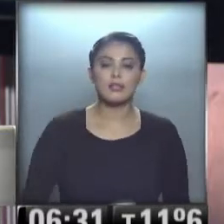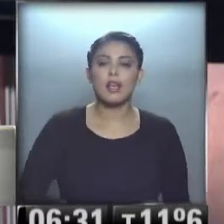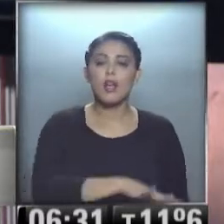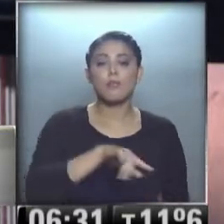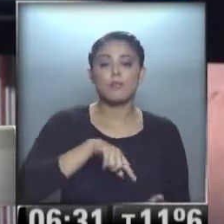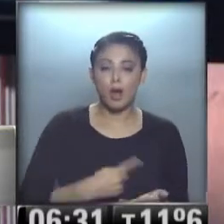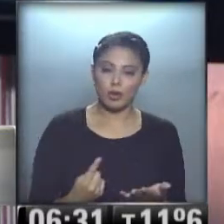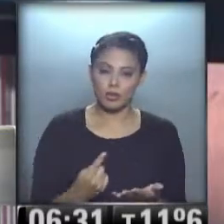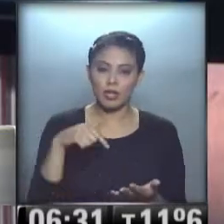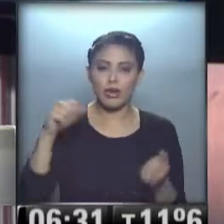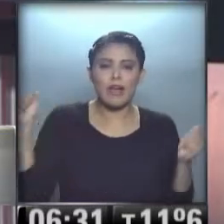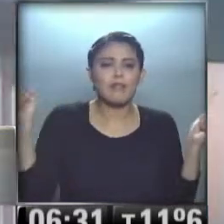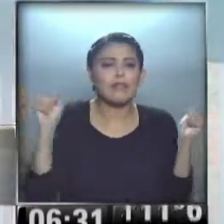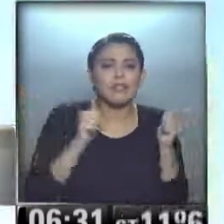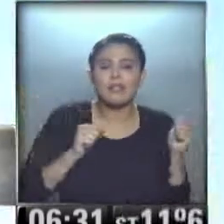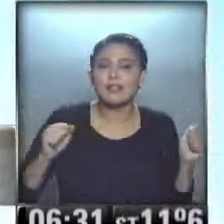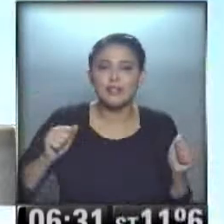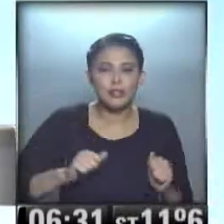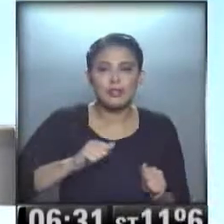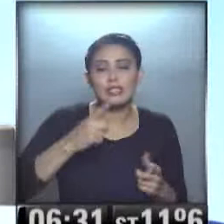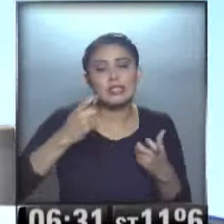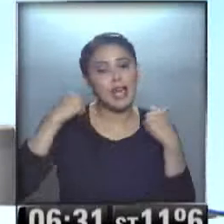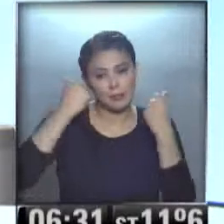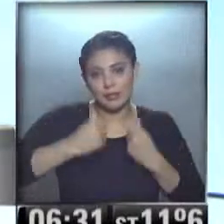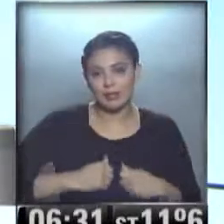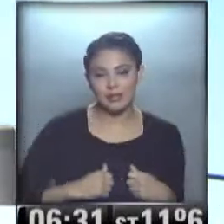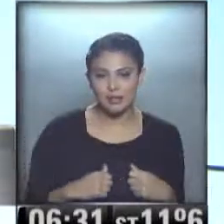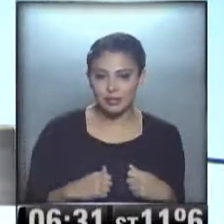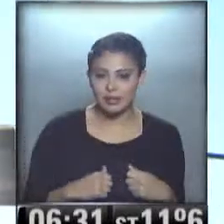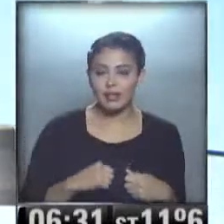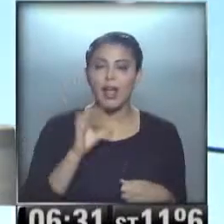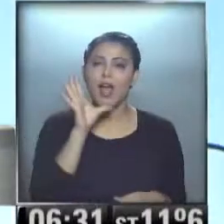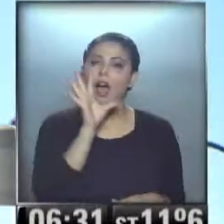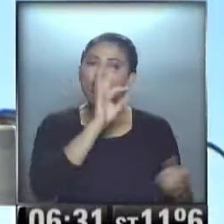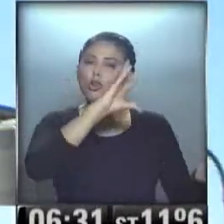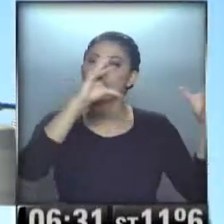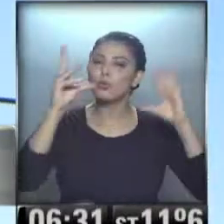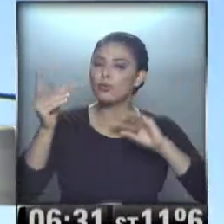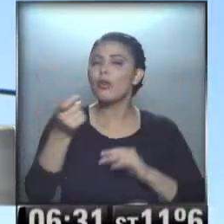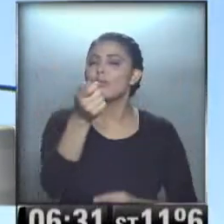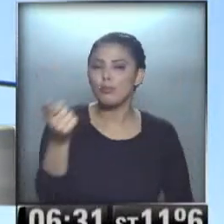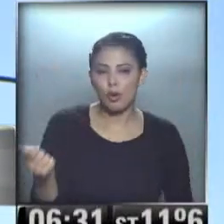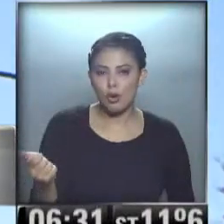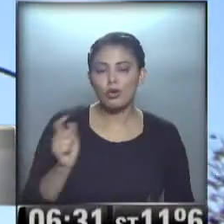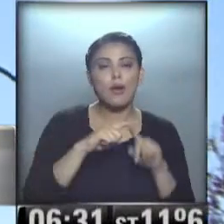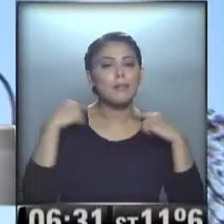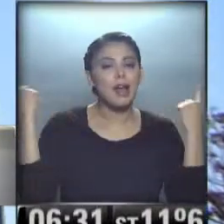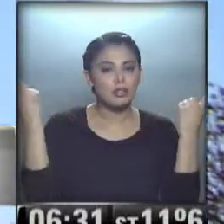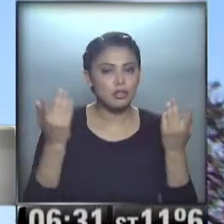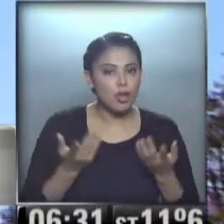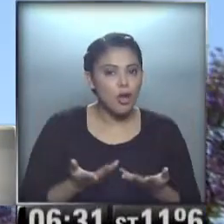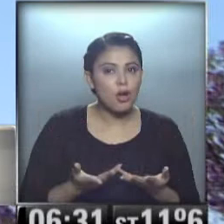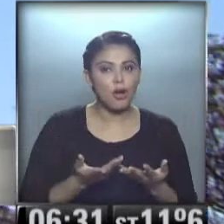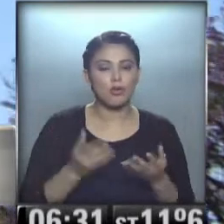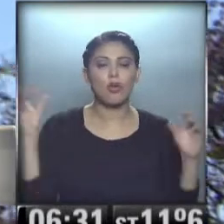Buenos Aires está fresca la mañana. Un abrigo hace falta. Hay algo de nubosidad, muy poquita, y la presión atmosférica